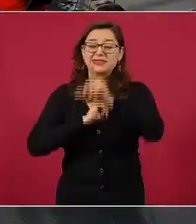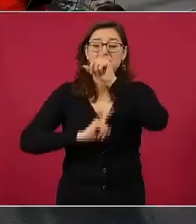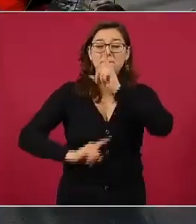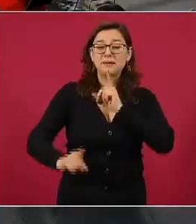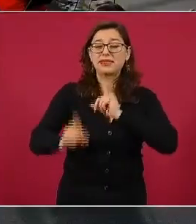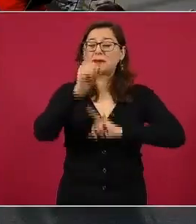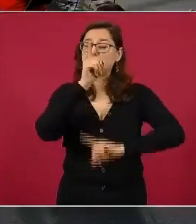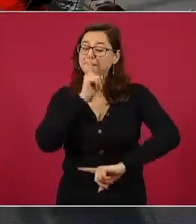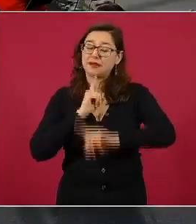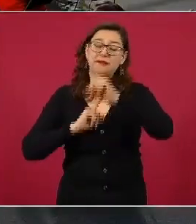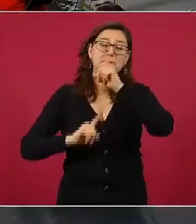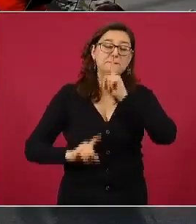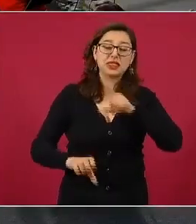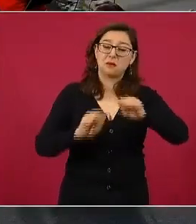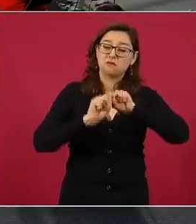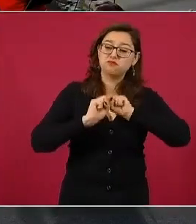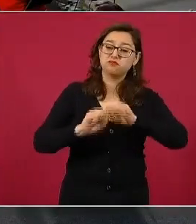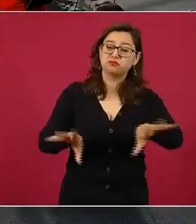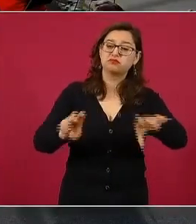pues pierden